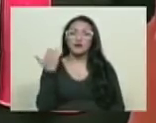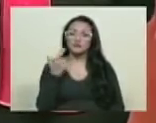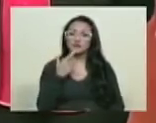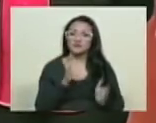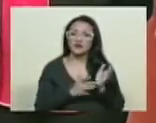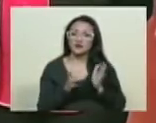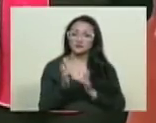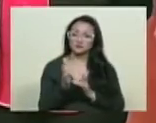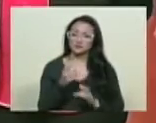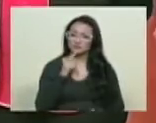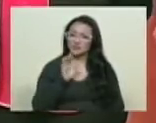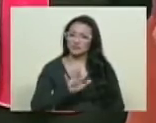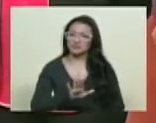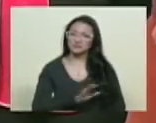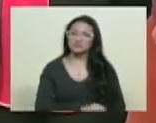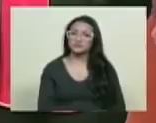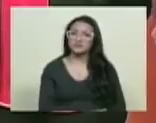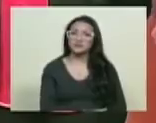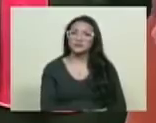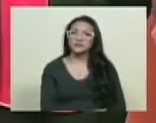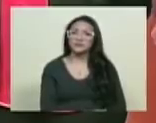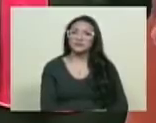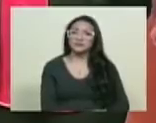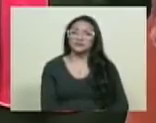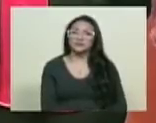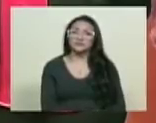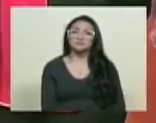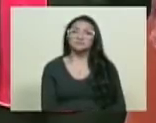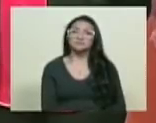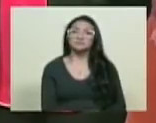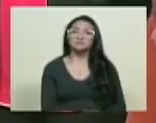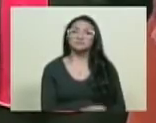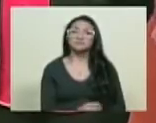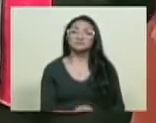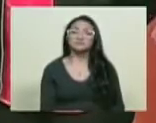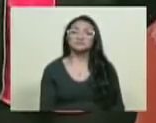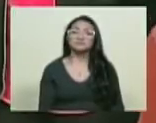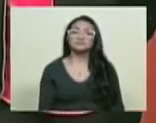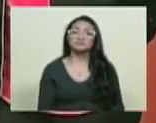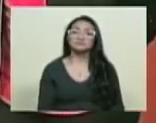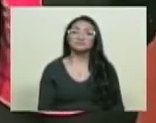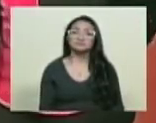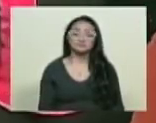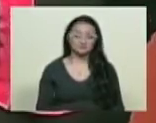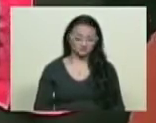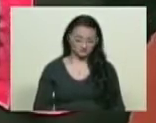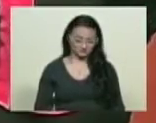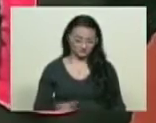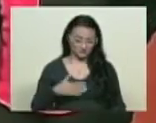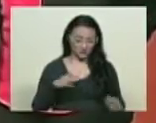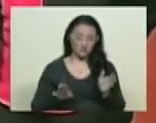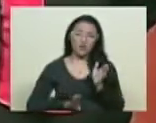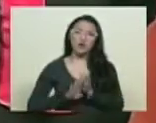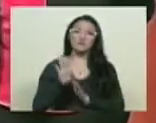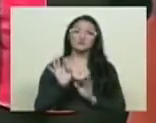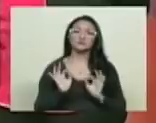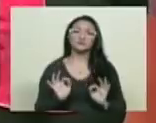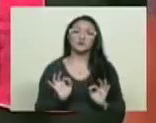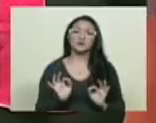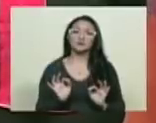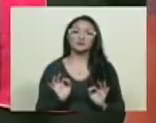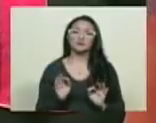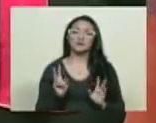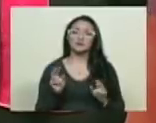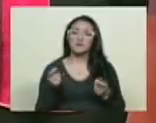palabra y con la palabra nosotros podemos avanzar hacia acuerdo sobre la cripto moneda creo que